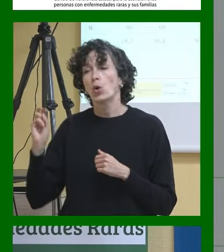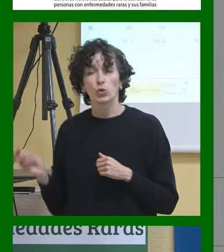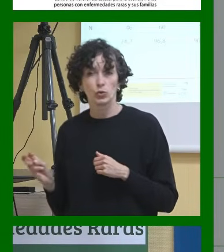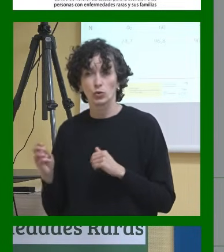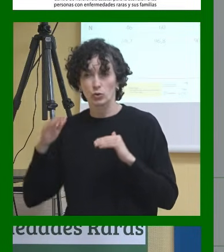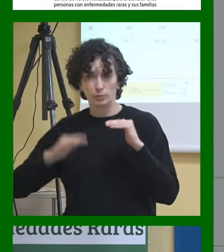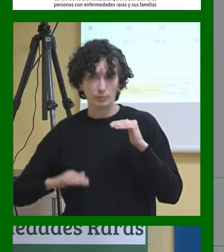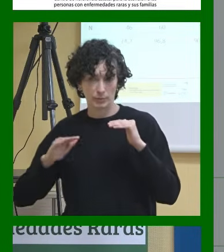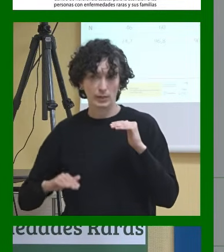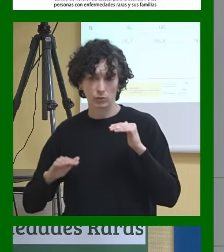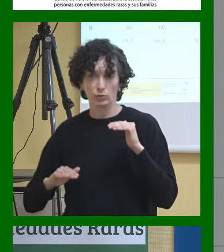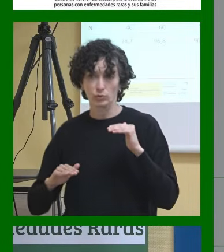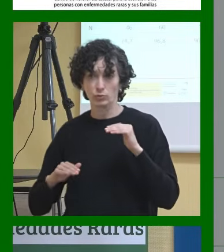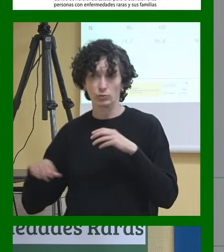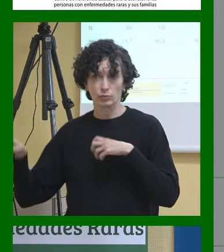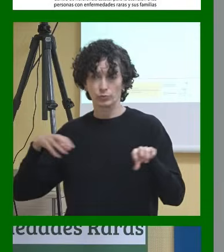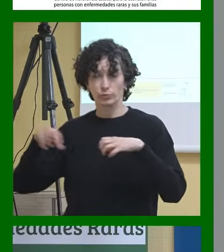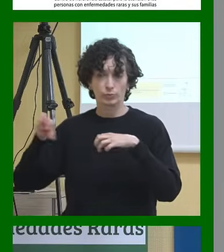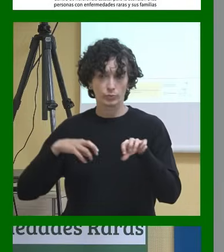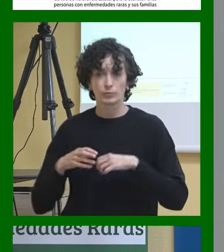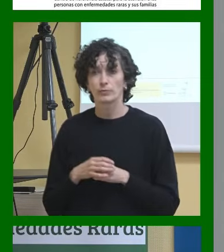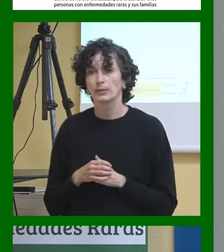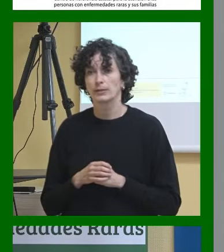con la diferente clínica.